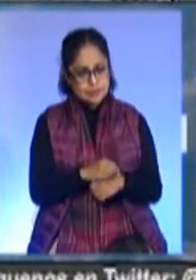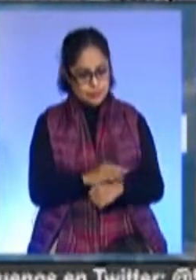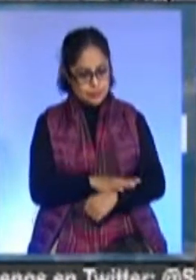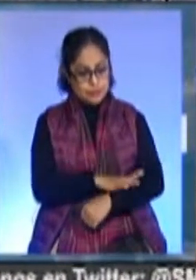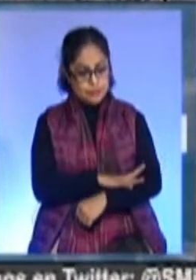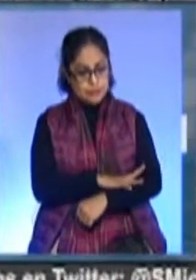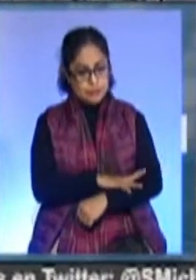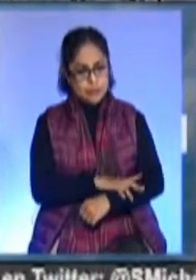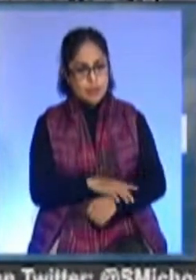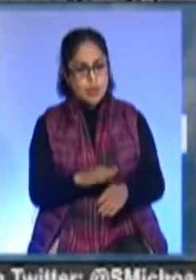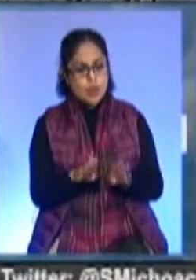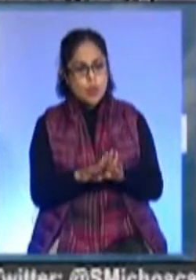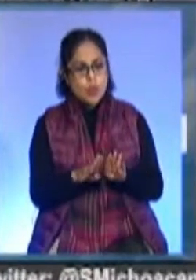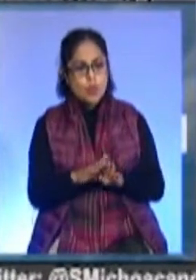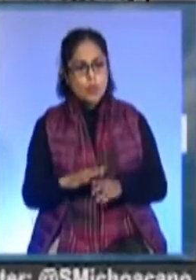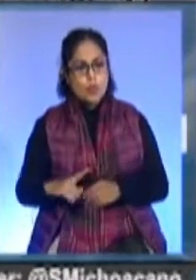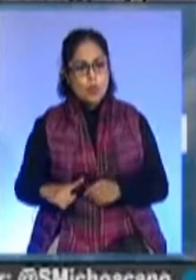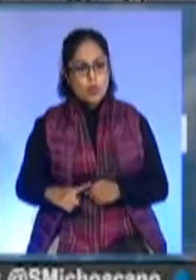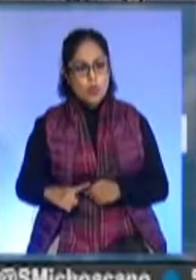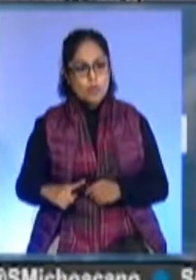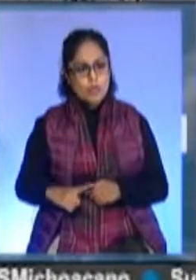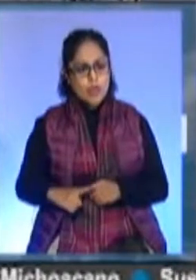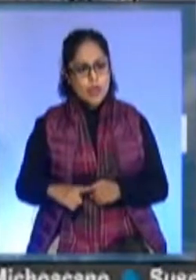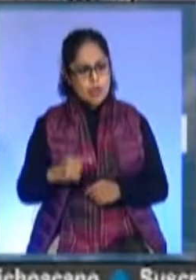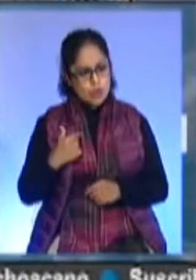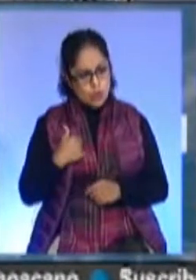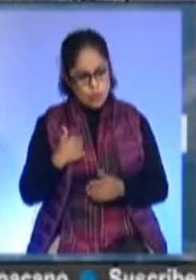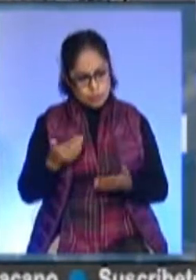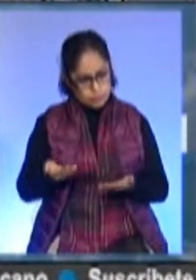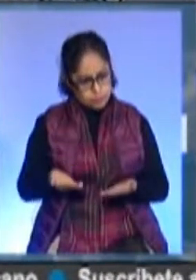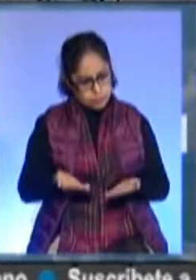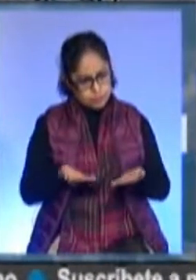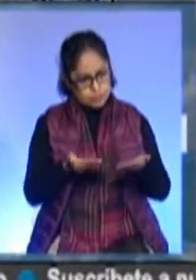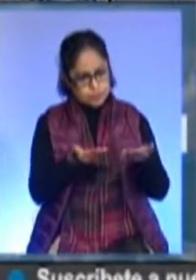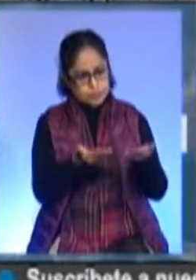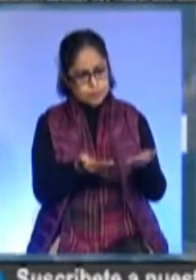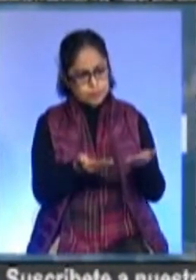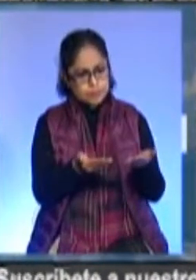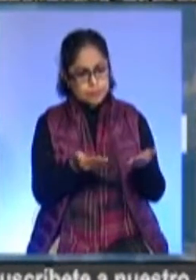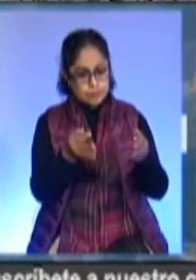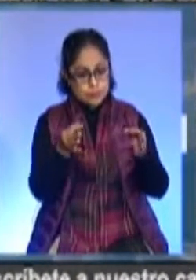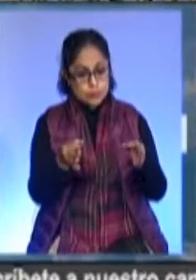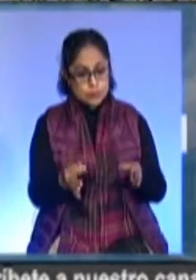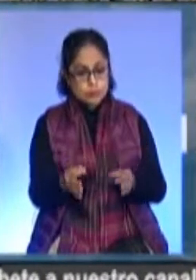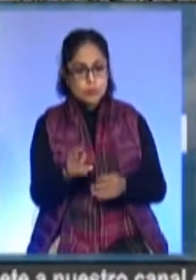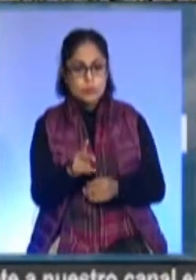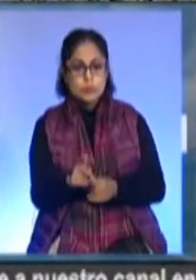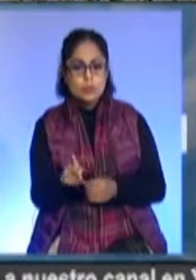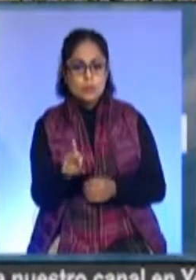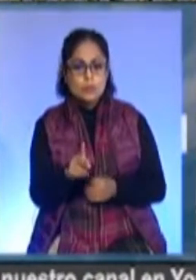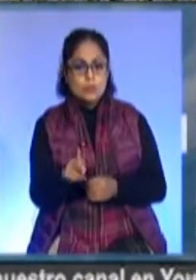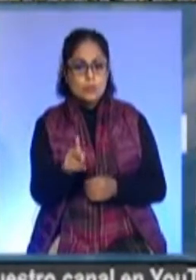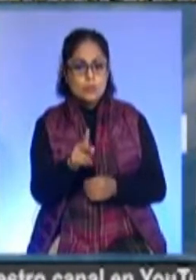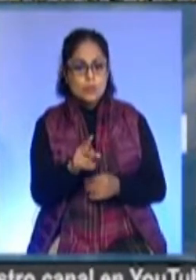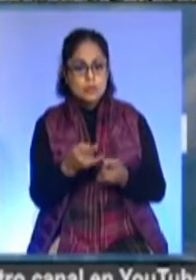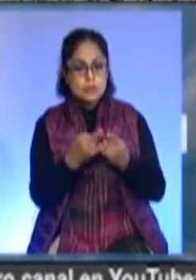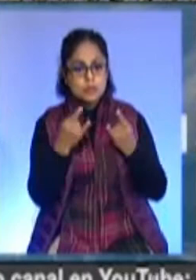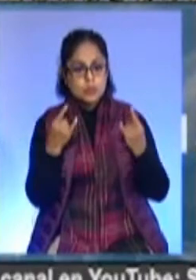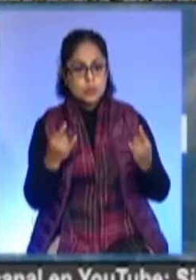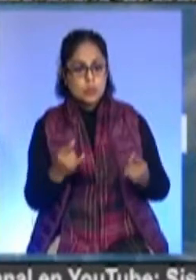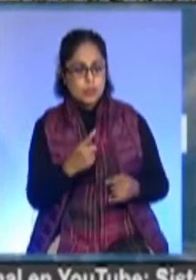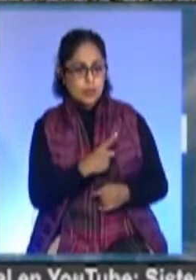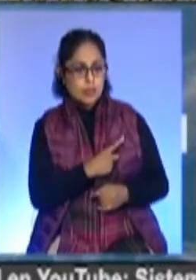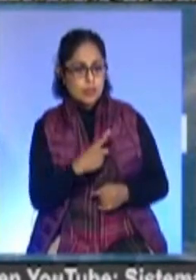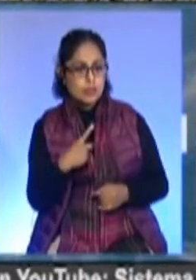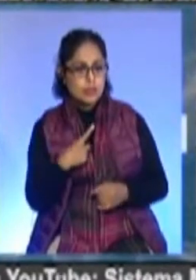la infraestructura del gobierno a disposición de los pueblos originarios, es decir, en esta deuda histórica que se tiene